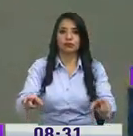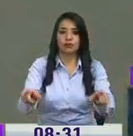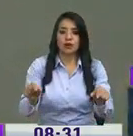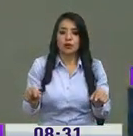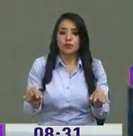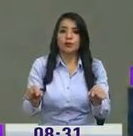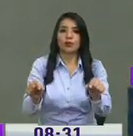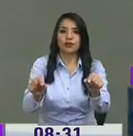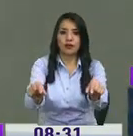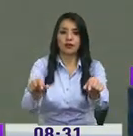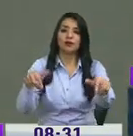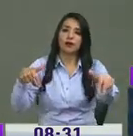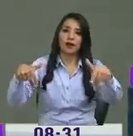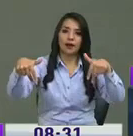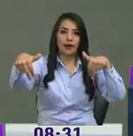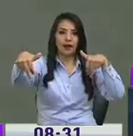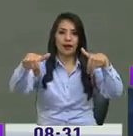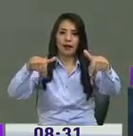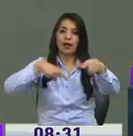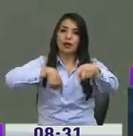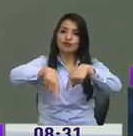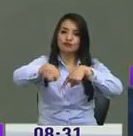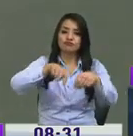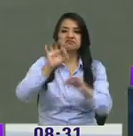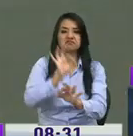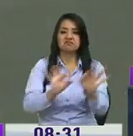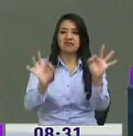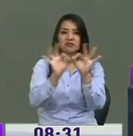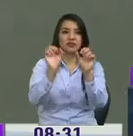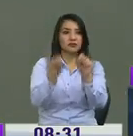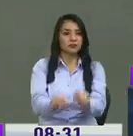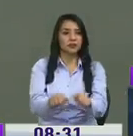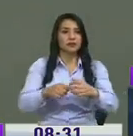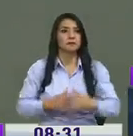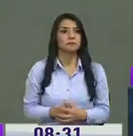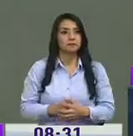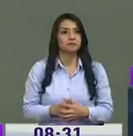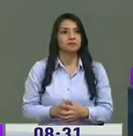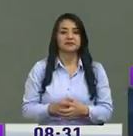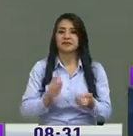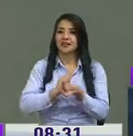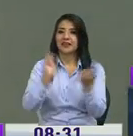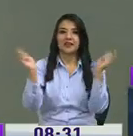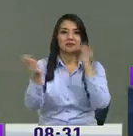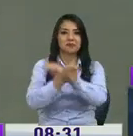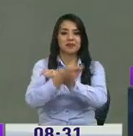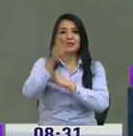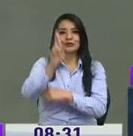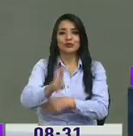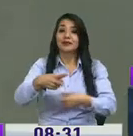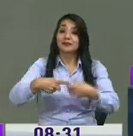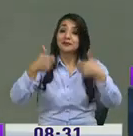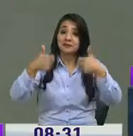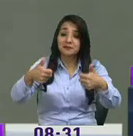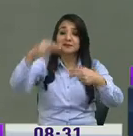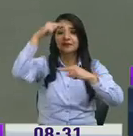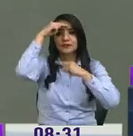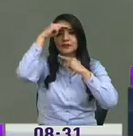una movilidad perfecta dentro del sector. Creemos que la cara está cambiando y obviamente son muy buenas noticias